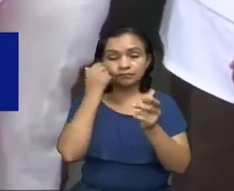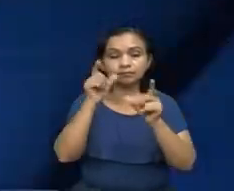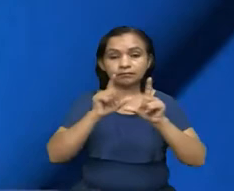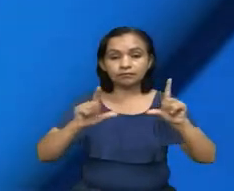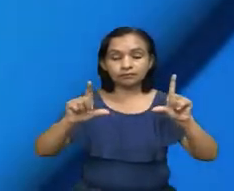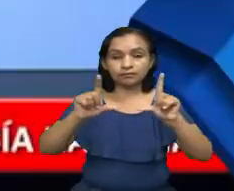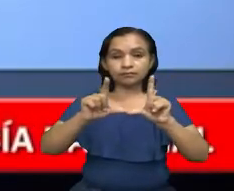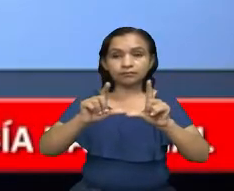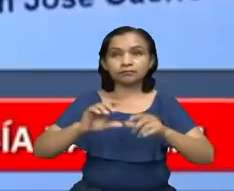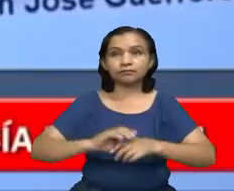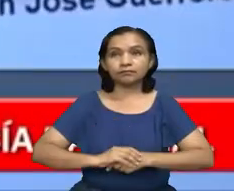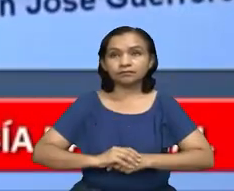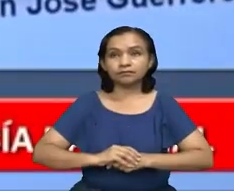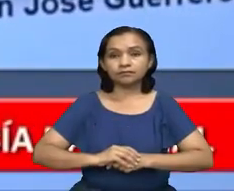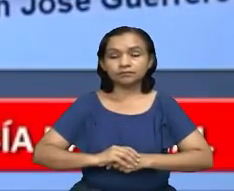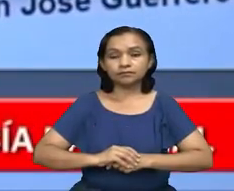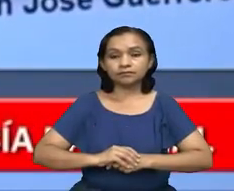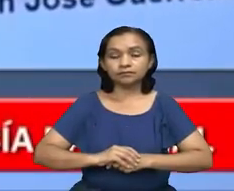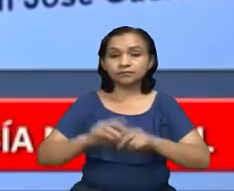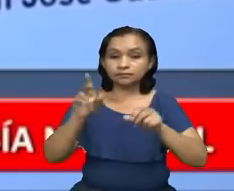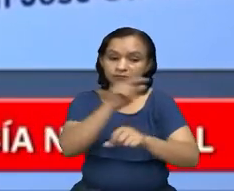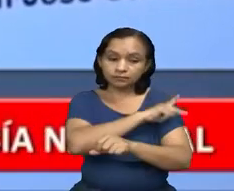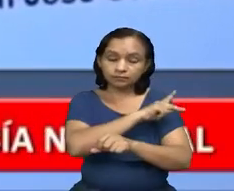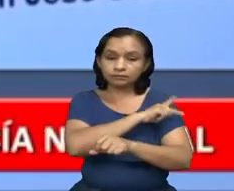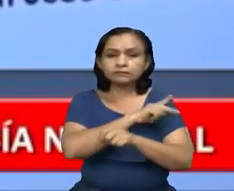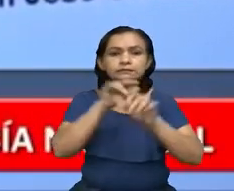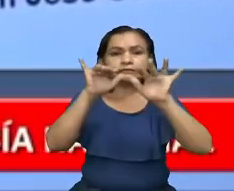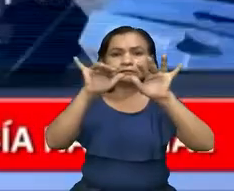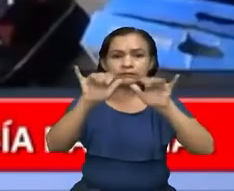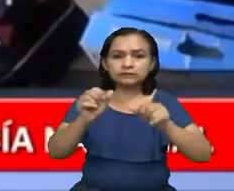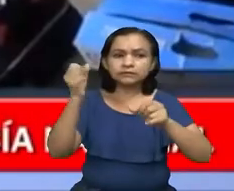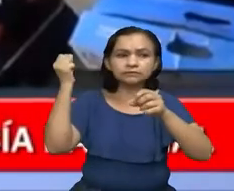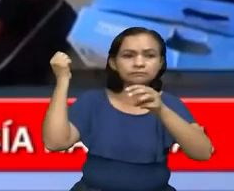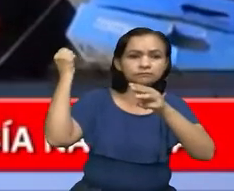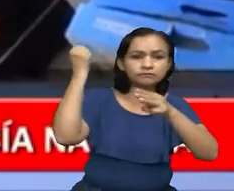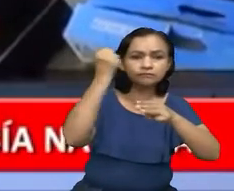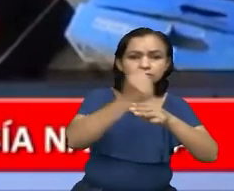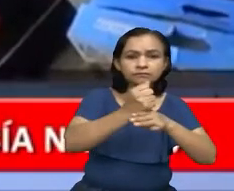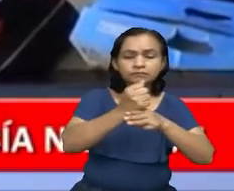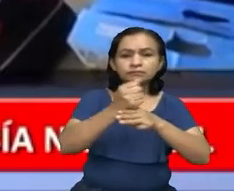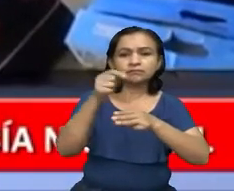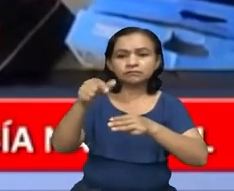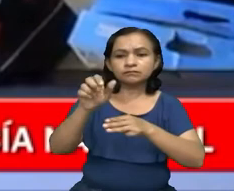localidad. Policía Nacional esclarece homicidio ocurrido en